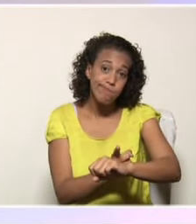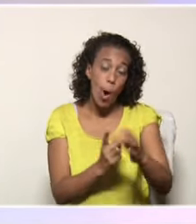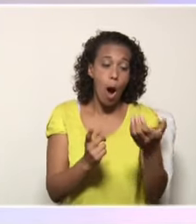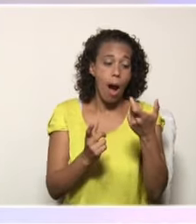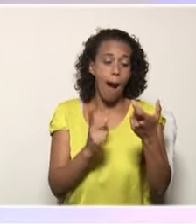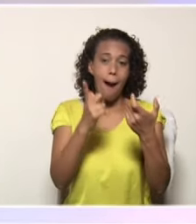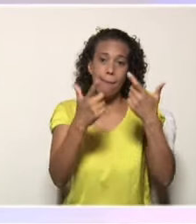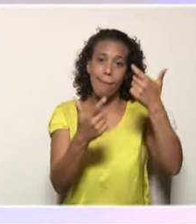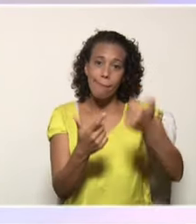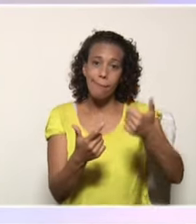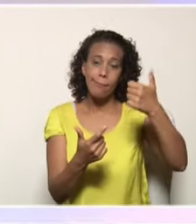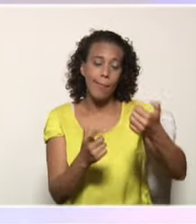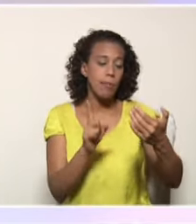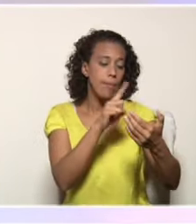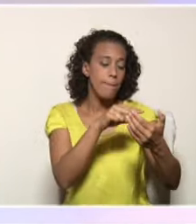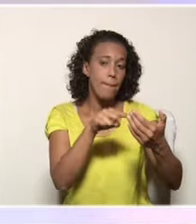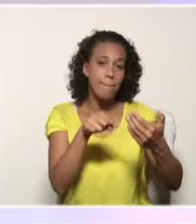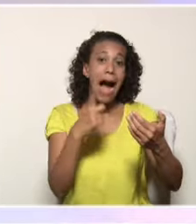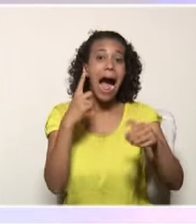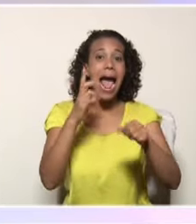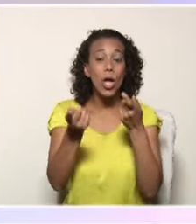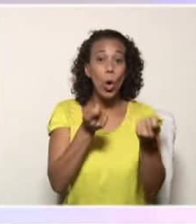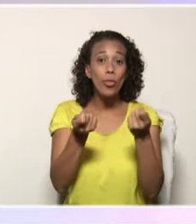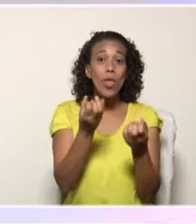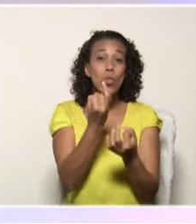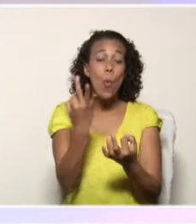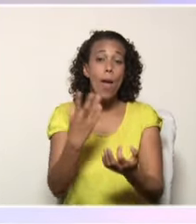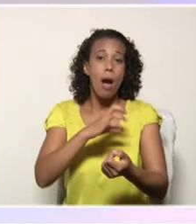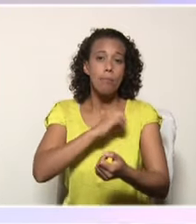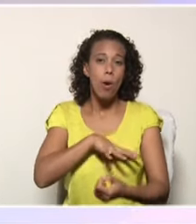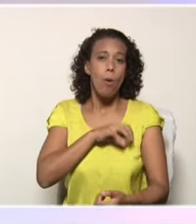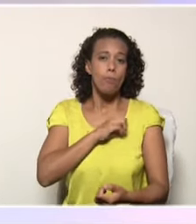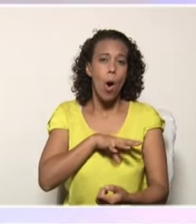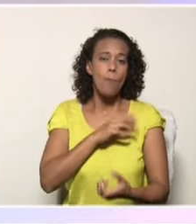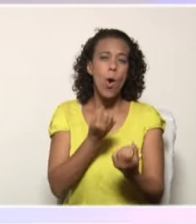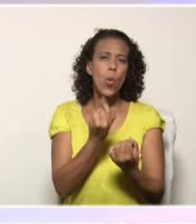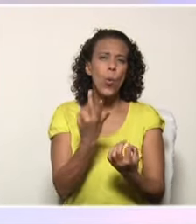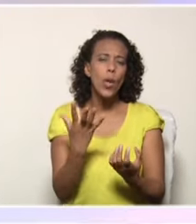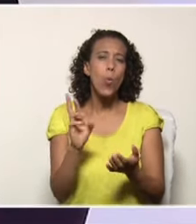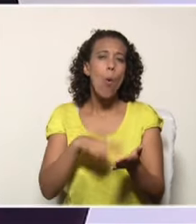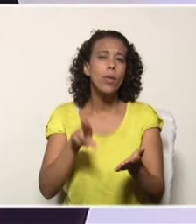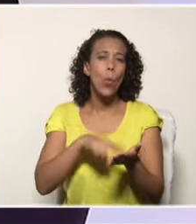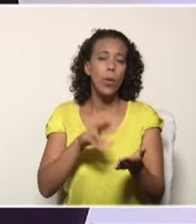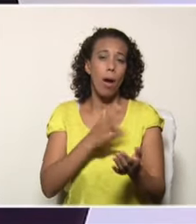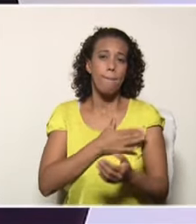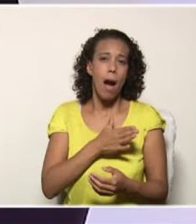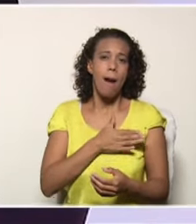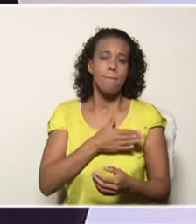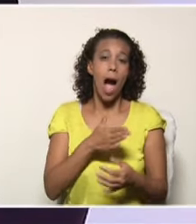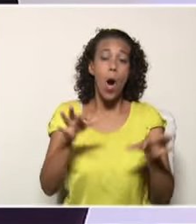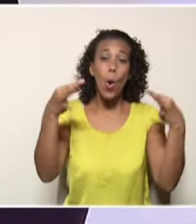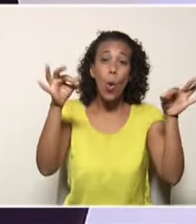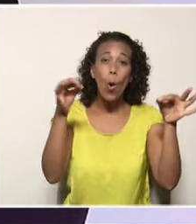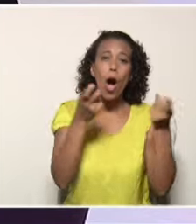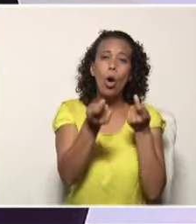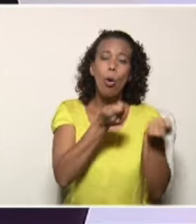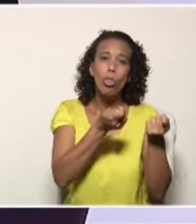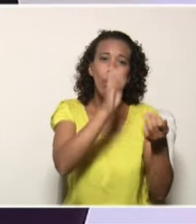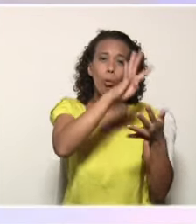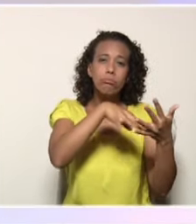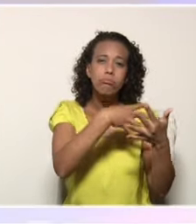cronómetro para llevar el conteo de las pulsaciones. Tener además un cuaderno u hoja para llevar